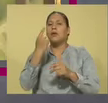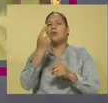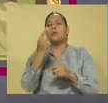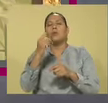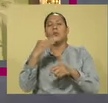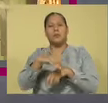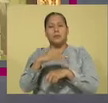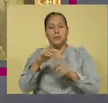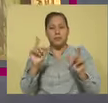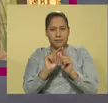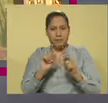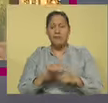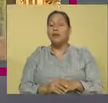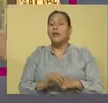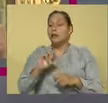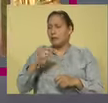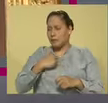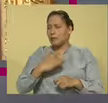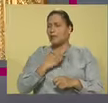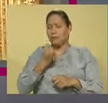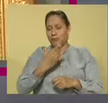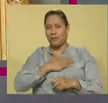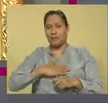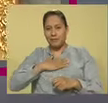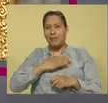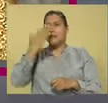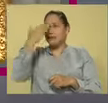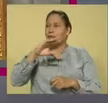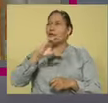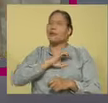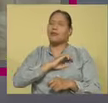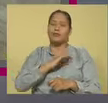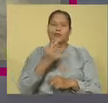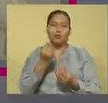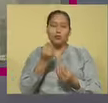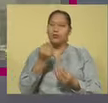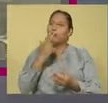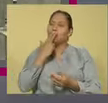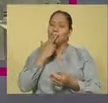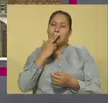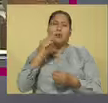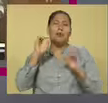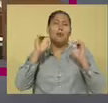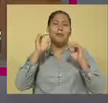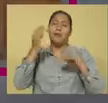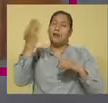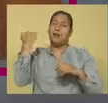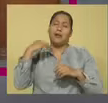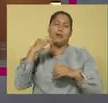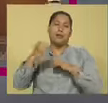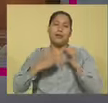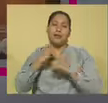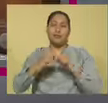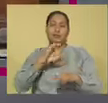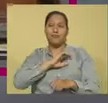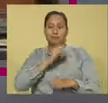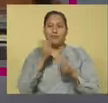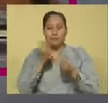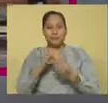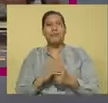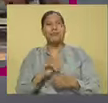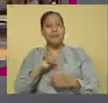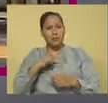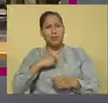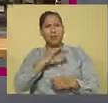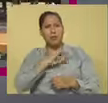rato. Ay, para mí es un placer. Sabes que te quiero mucho desde muchísimo tiempo atrás. Sí, pues sí, puedo